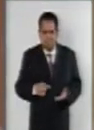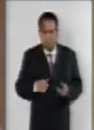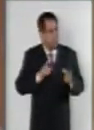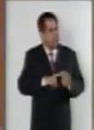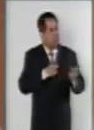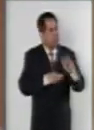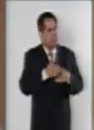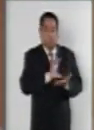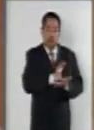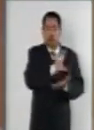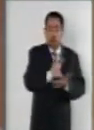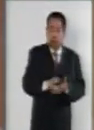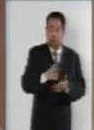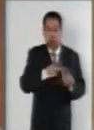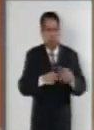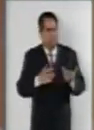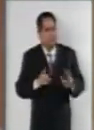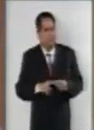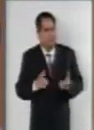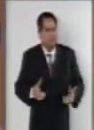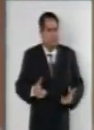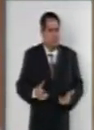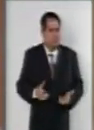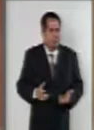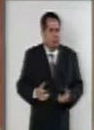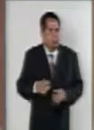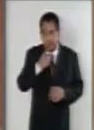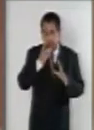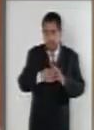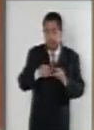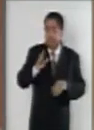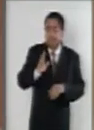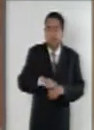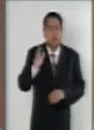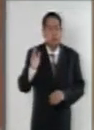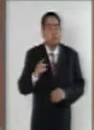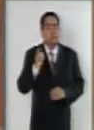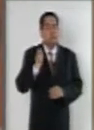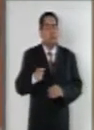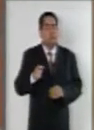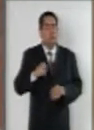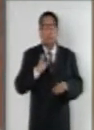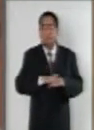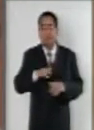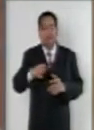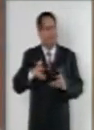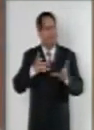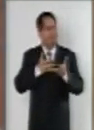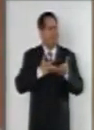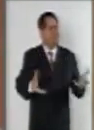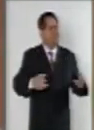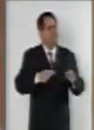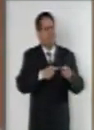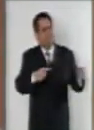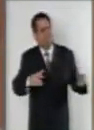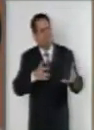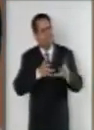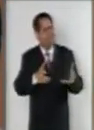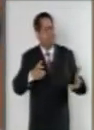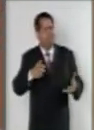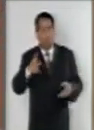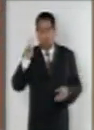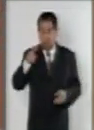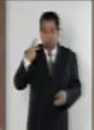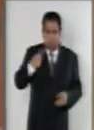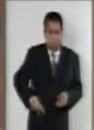capitales se está hablando? Que se les entreguen además grandes extensiones de territorio